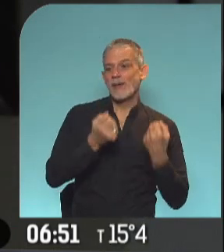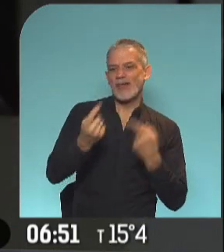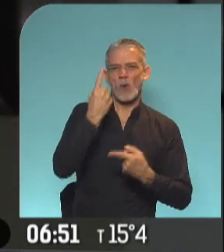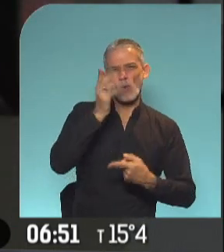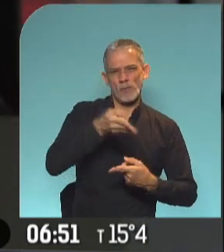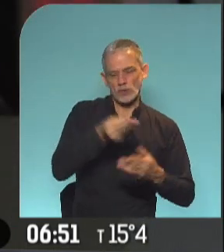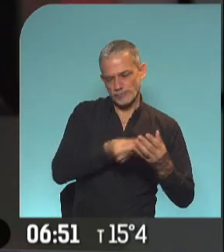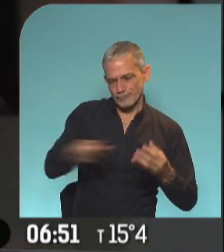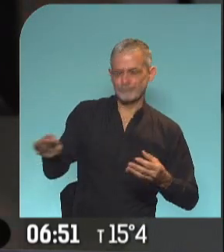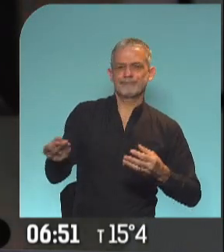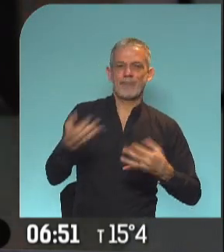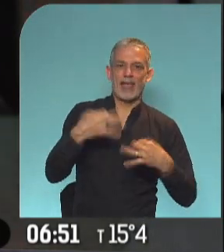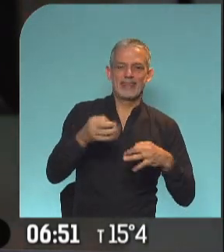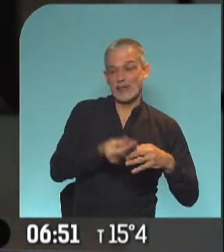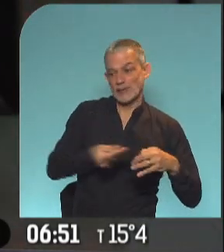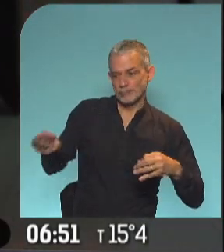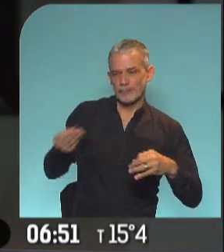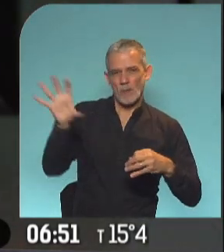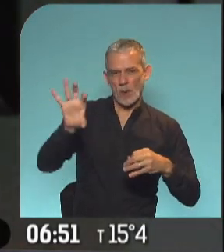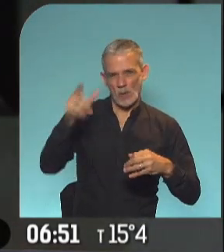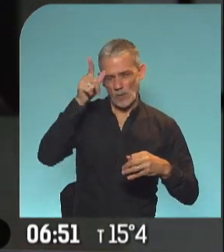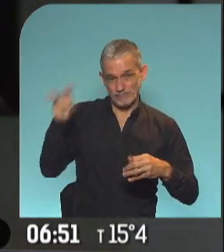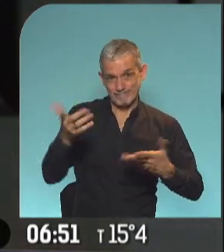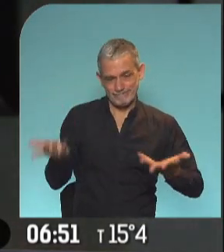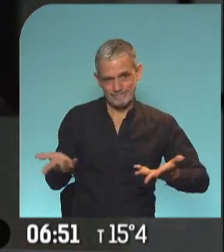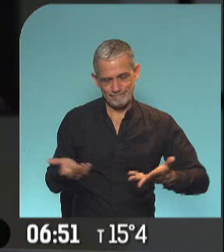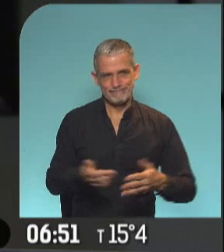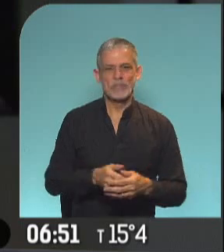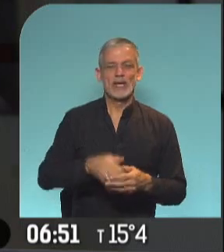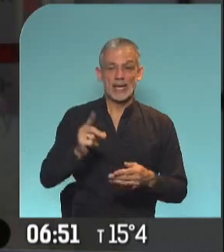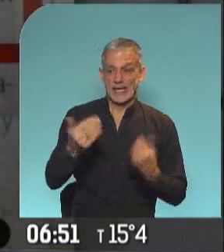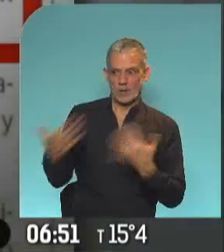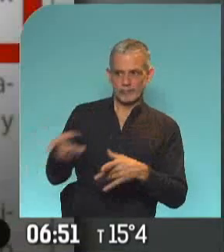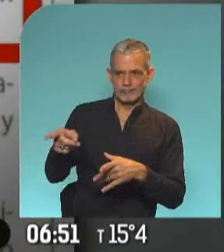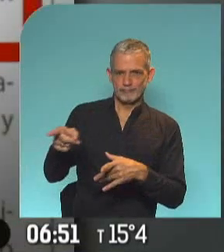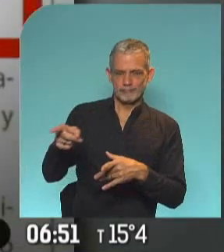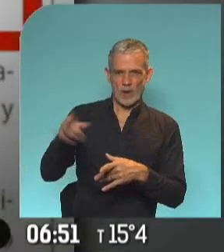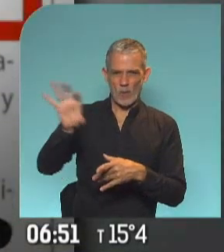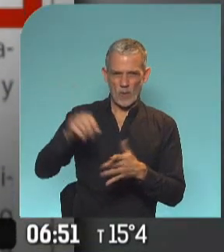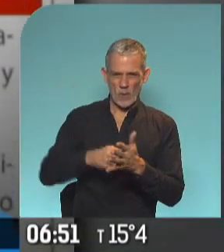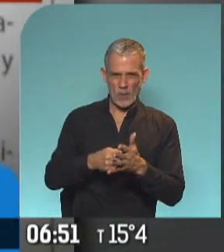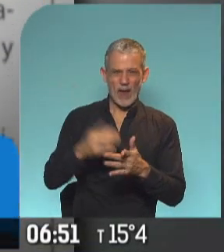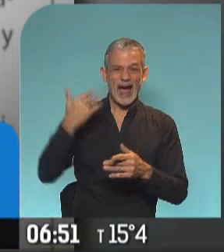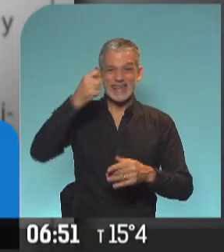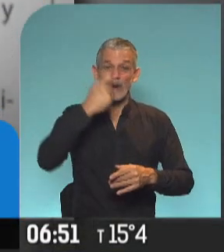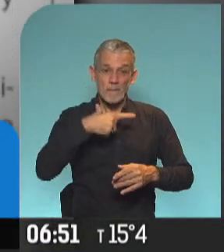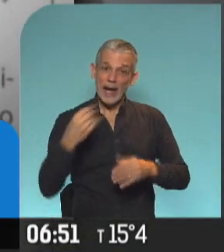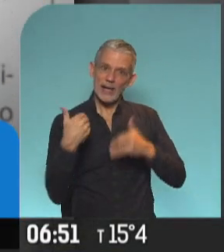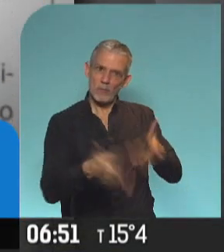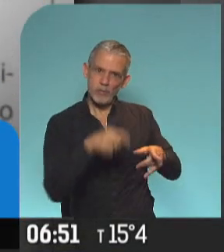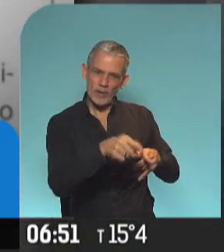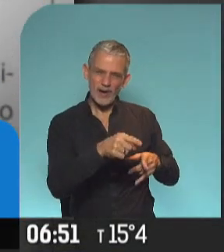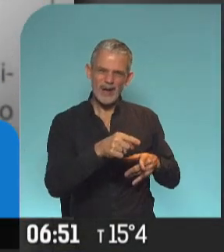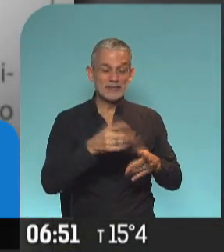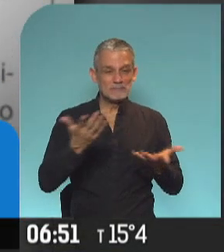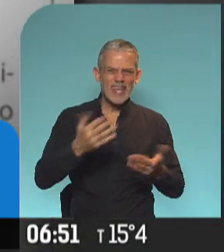punto de la coparticipación que benefició al gobierno porteño durante la gestión de Mauricio Macri. A ver, recordemos,